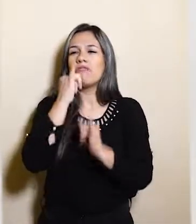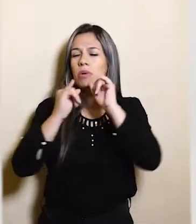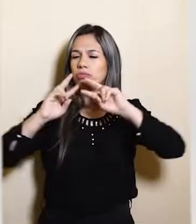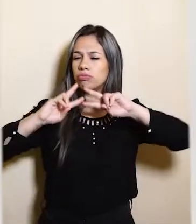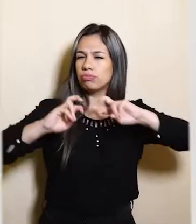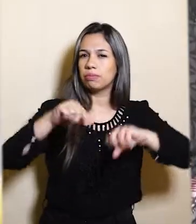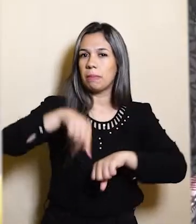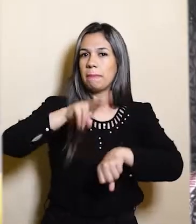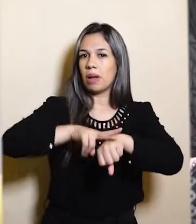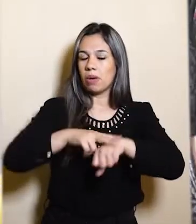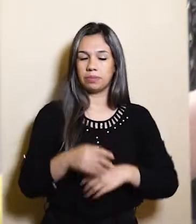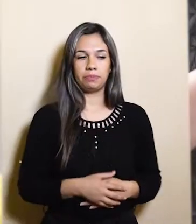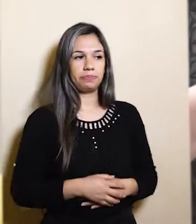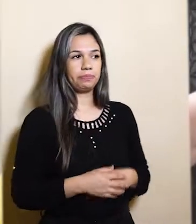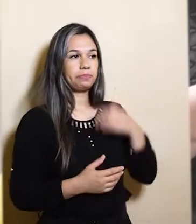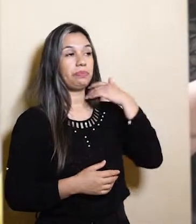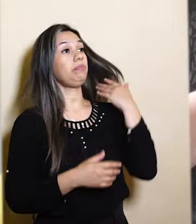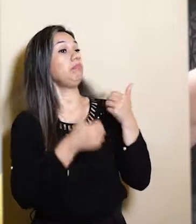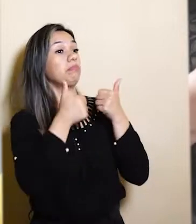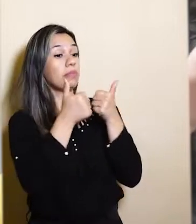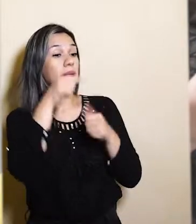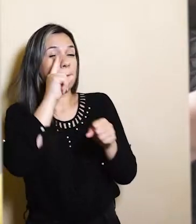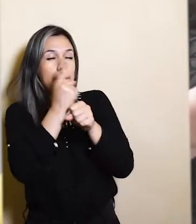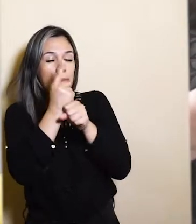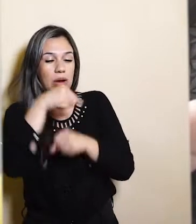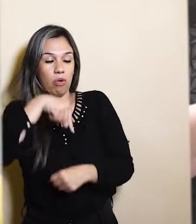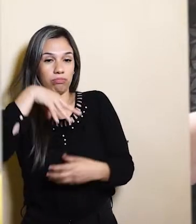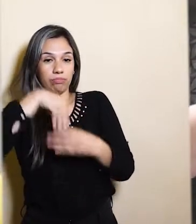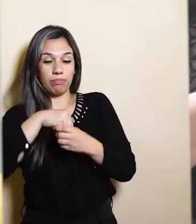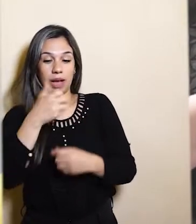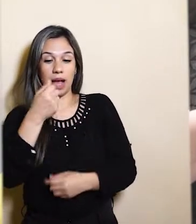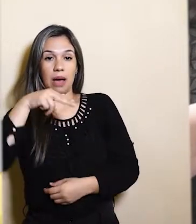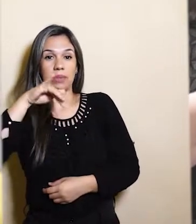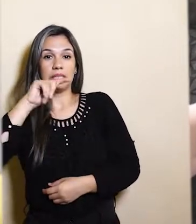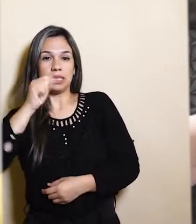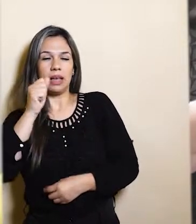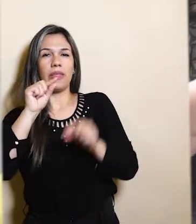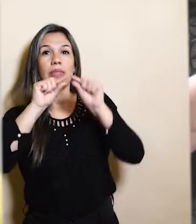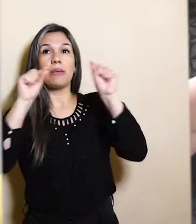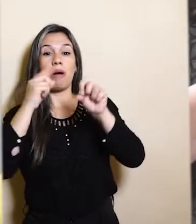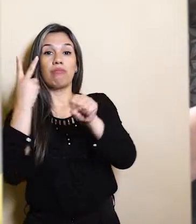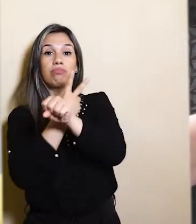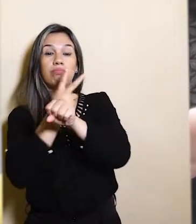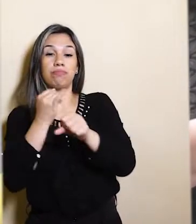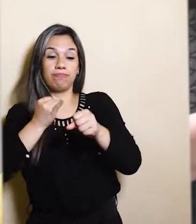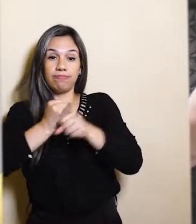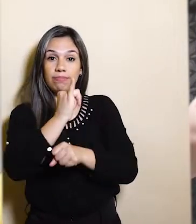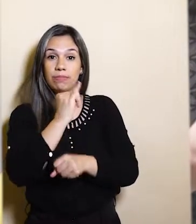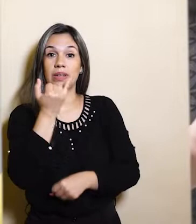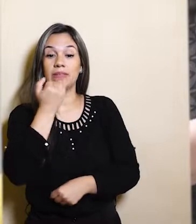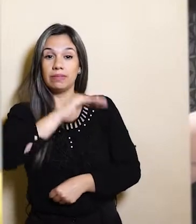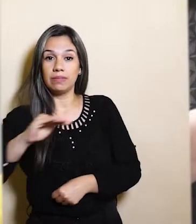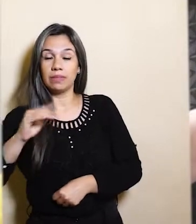investigación, Erika. Bueno, Menchi, primero decirte que para Amnistía Internacional el tema del abuso sexual contra niñas,